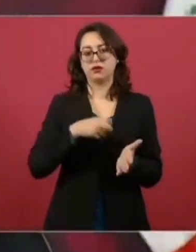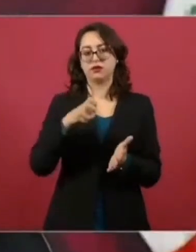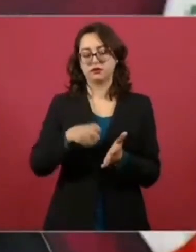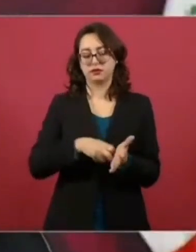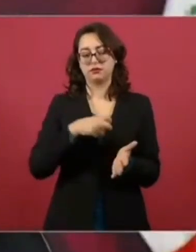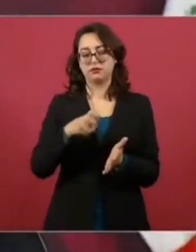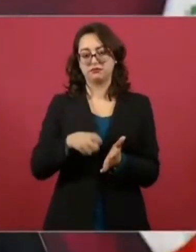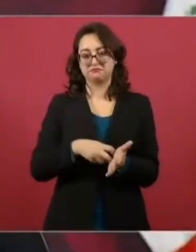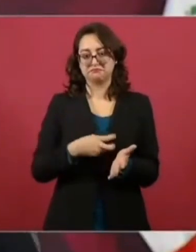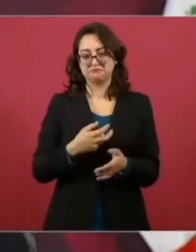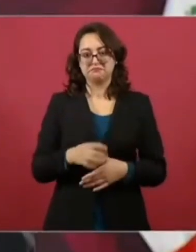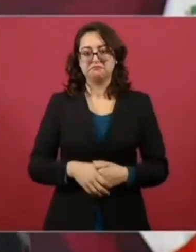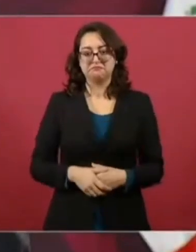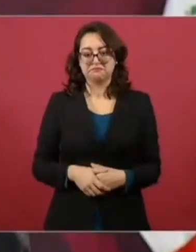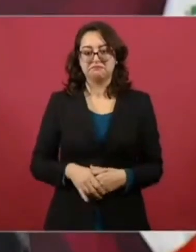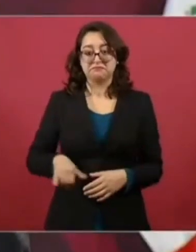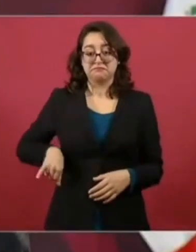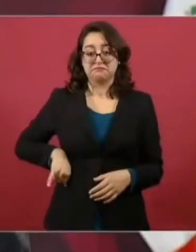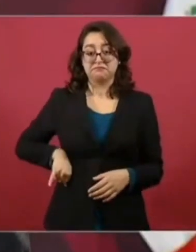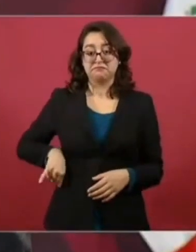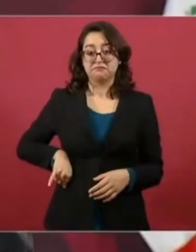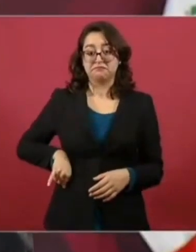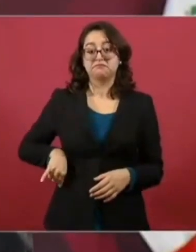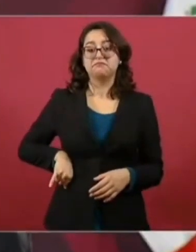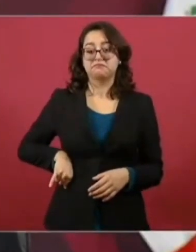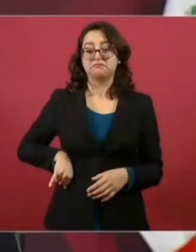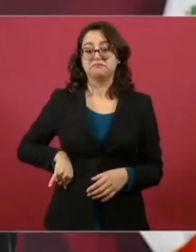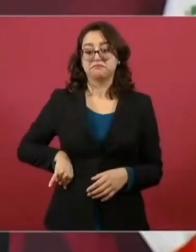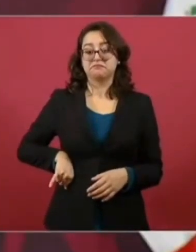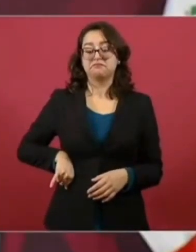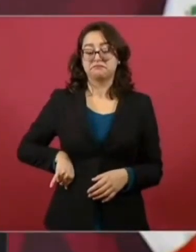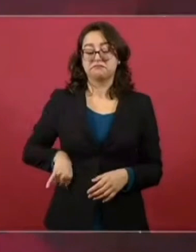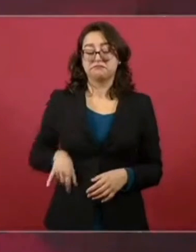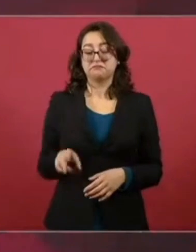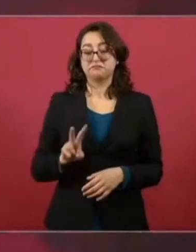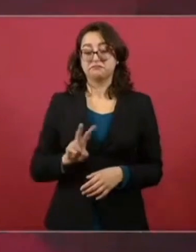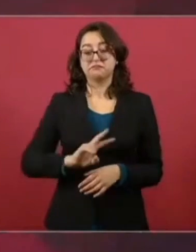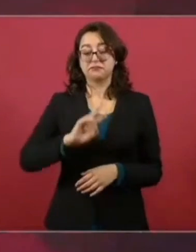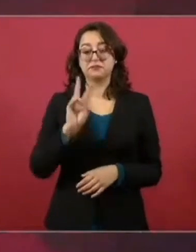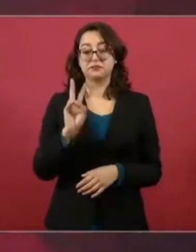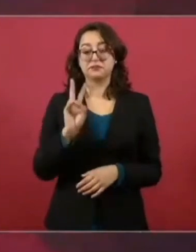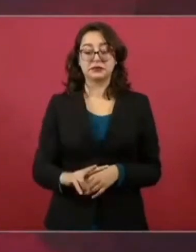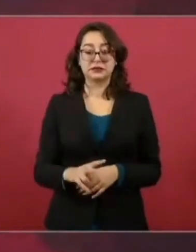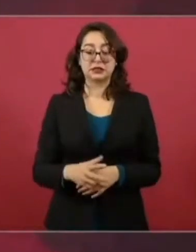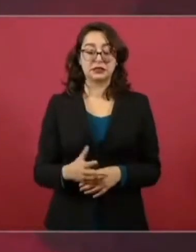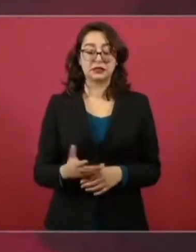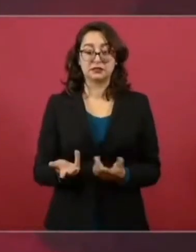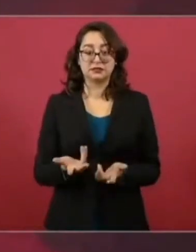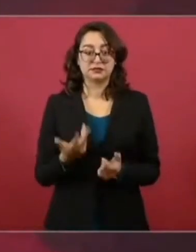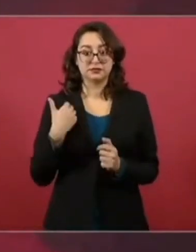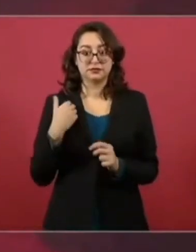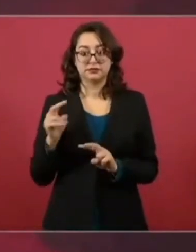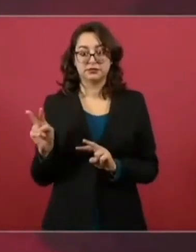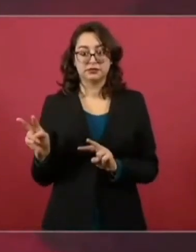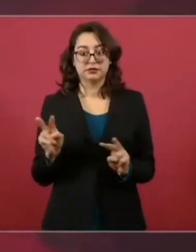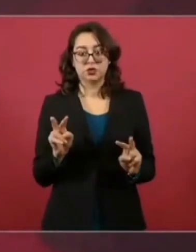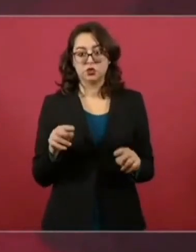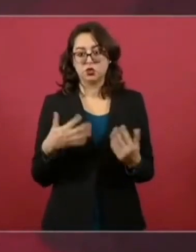Entonces es interesante todo esto, ¿no? Porque pues es de pena ajena